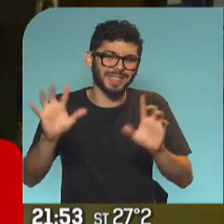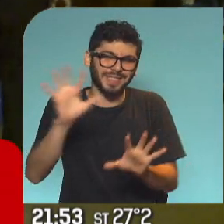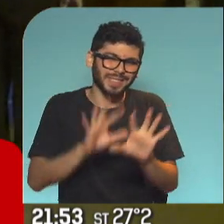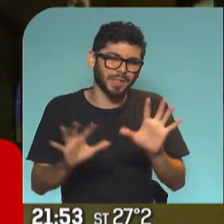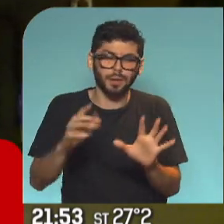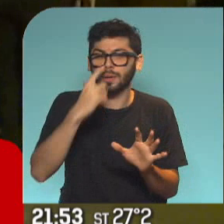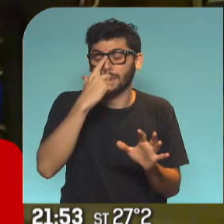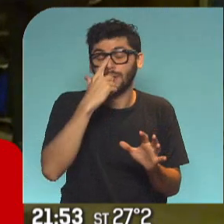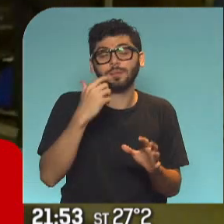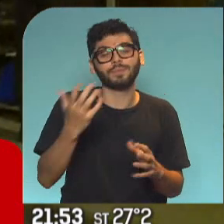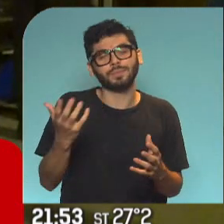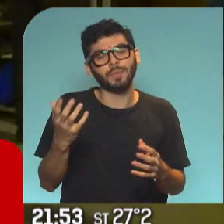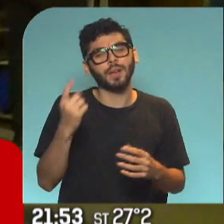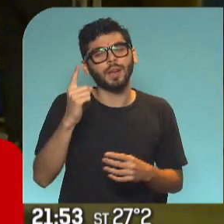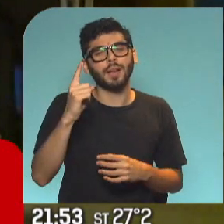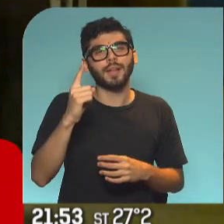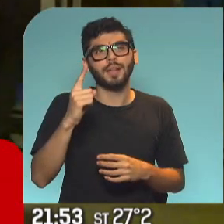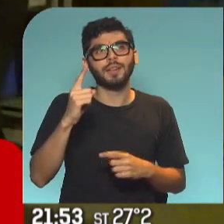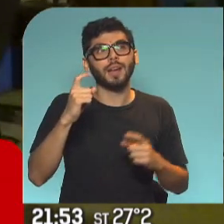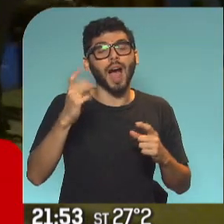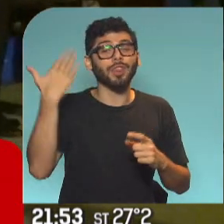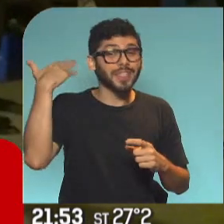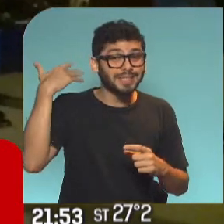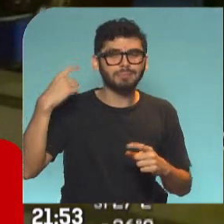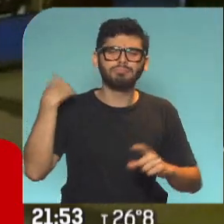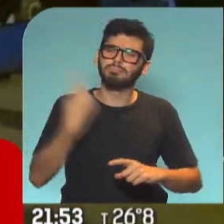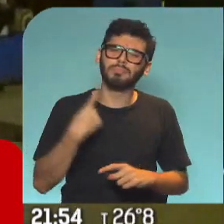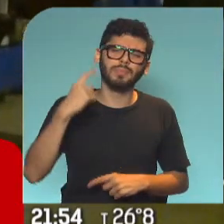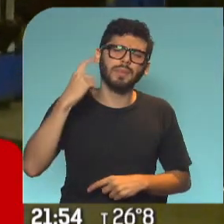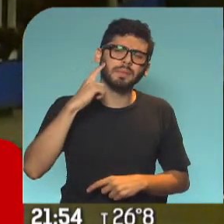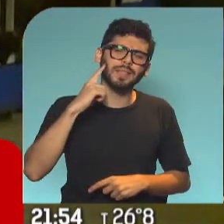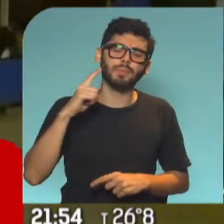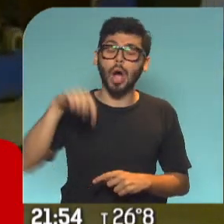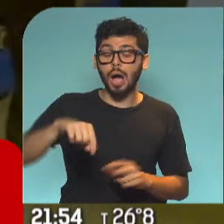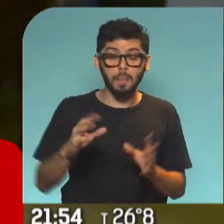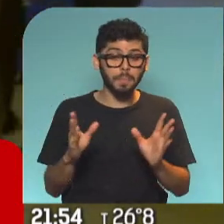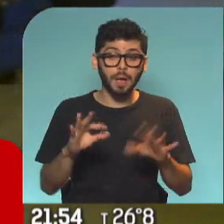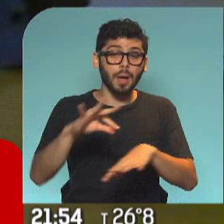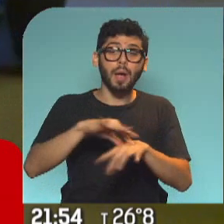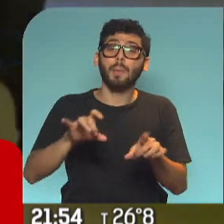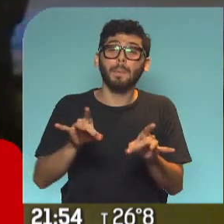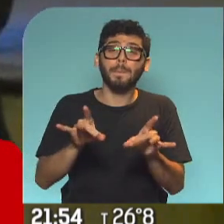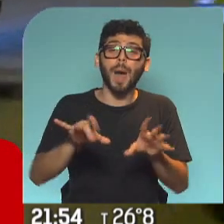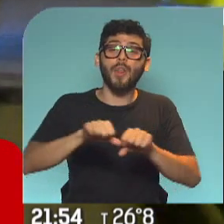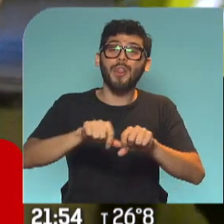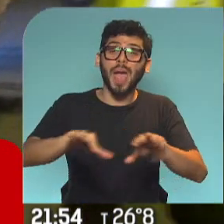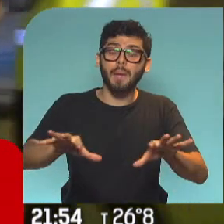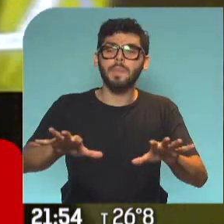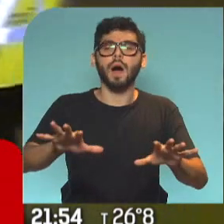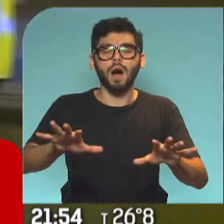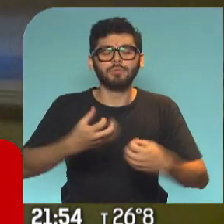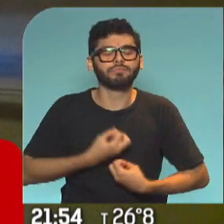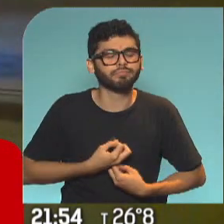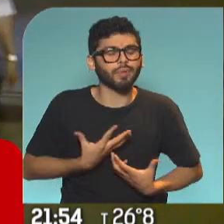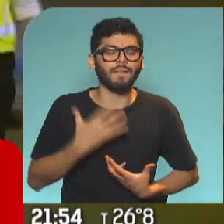pedía solidaridad, cuando imaginábamos que era el momento que una pandemia nos iba a traer la solidaridad